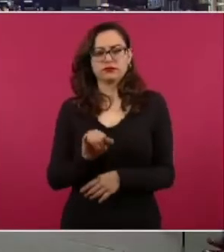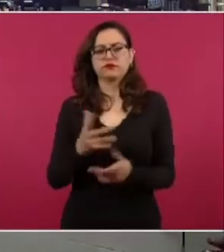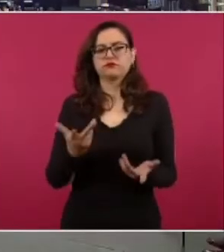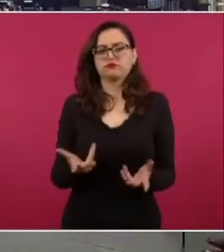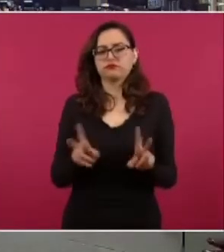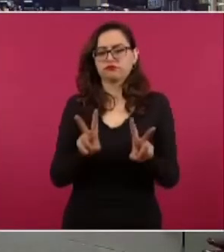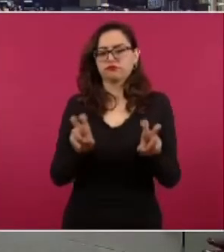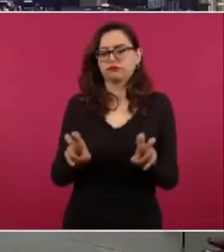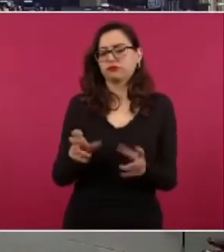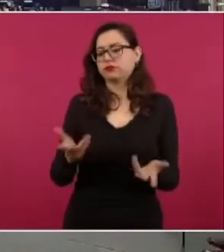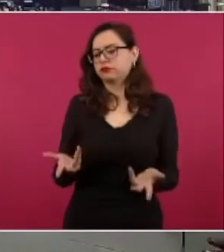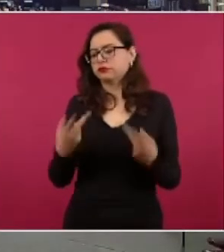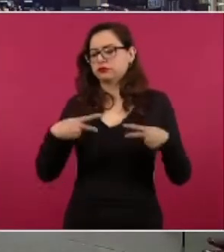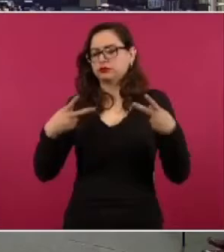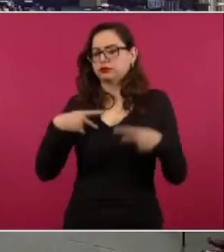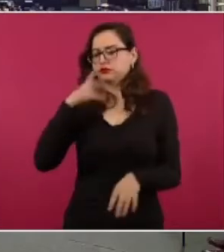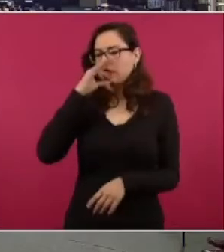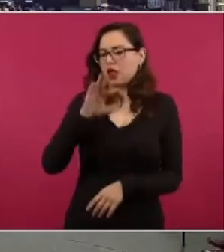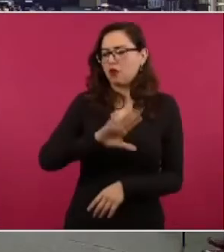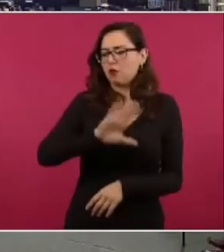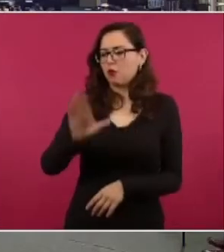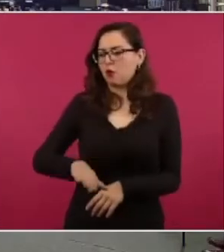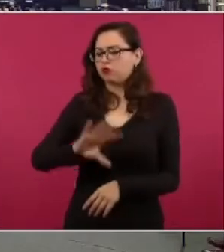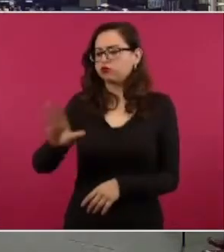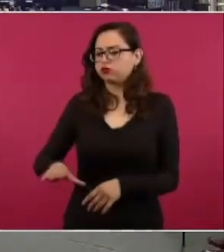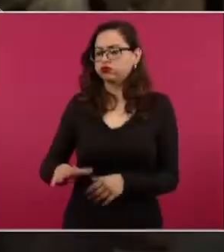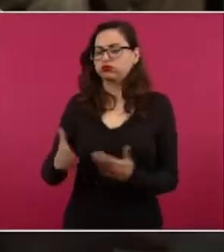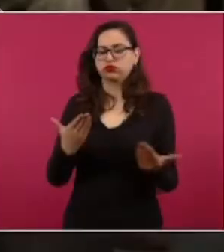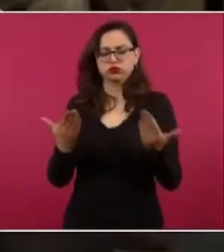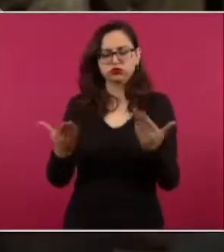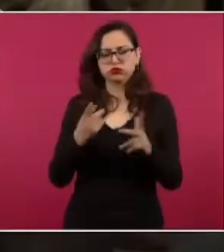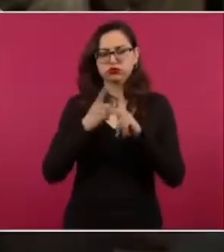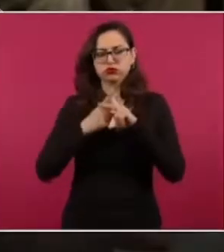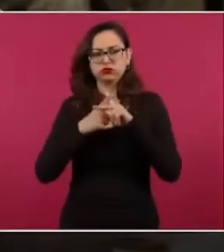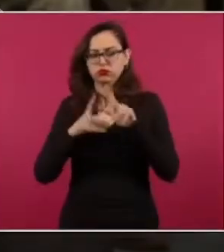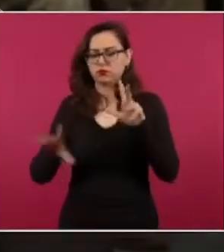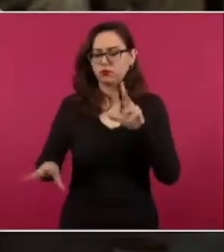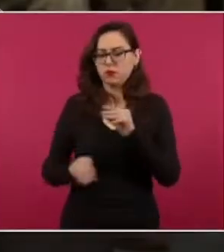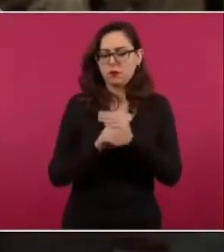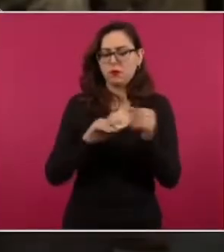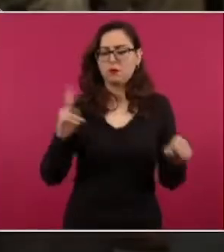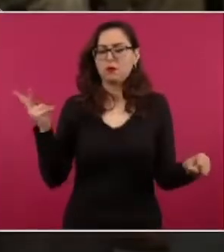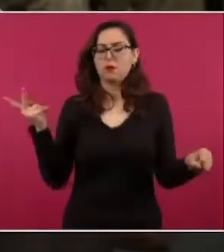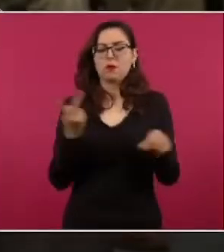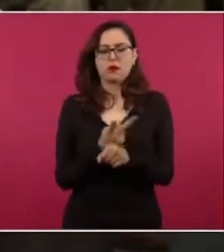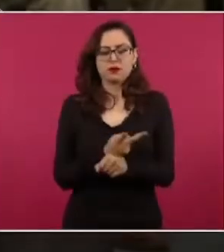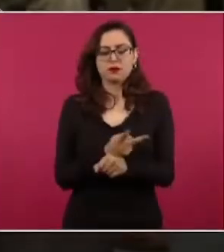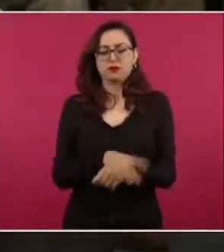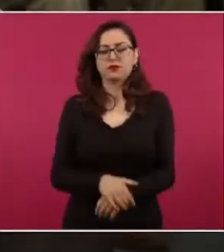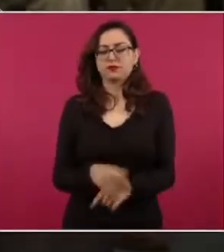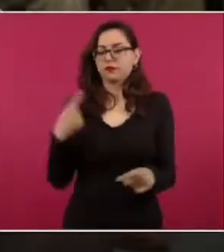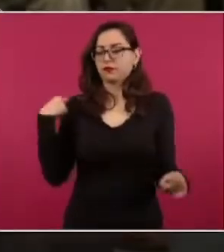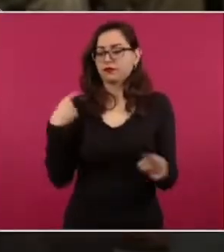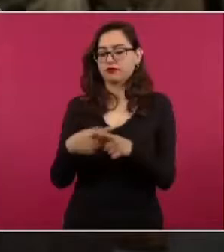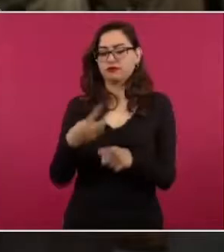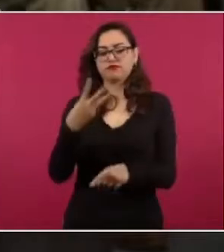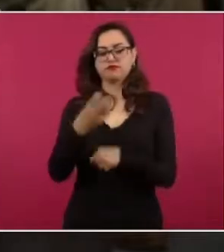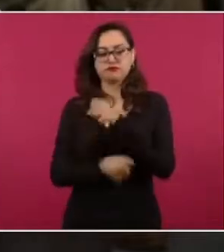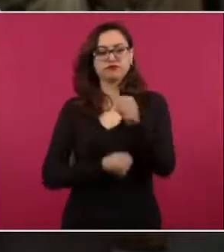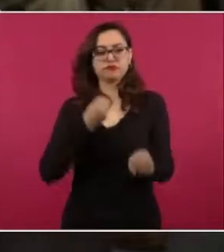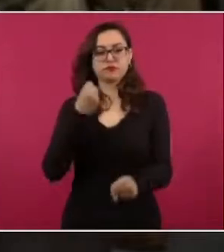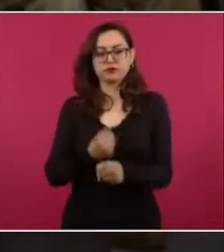que las comparativas no son buenas, pero de estos últimos 3 años hay una evidente reducción de la mortalidad en México. Sé